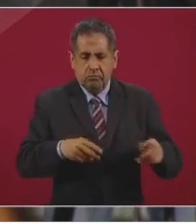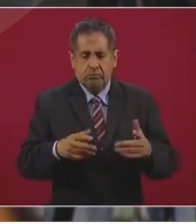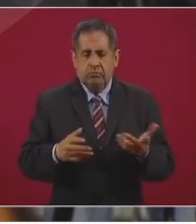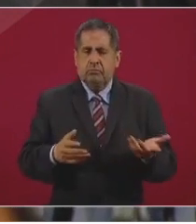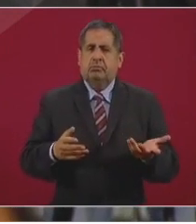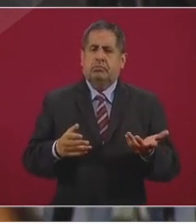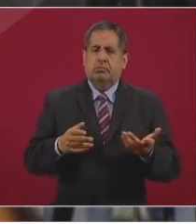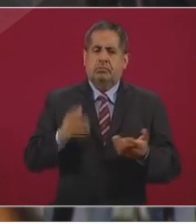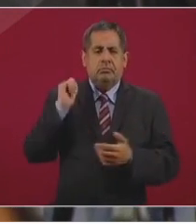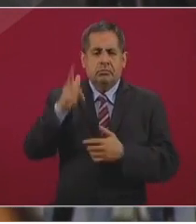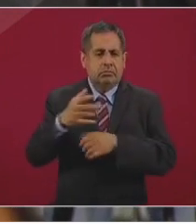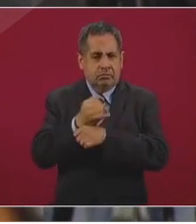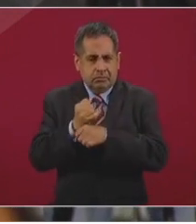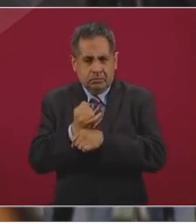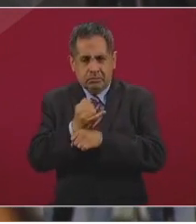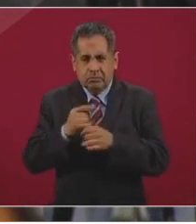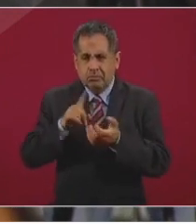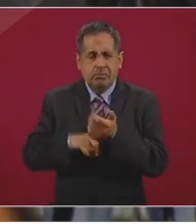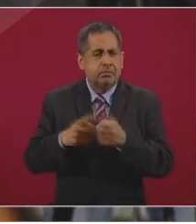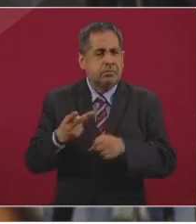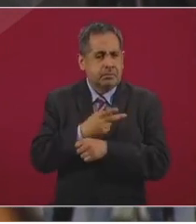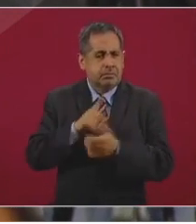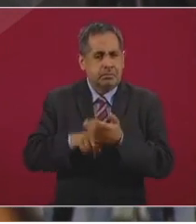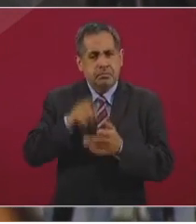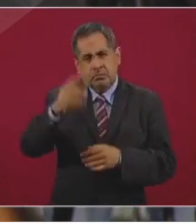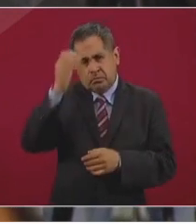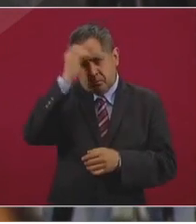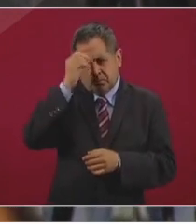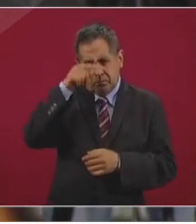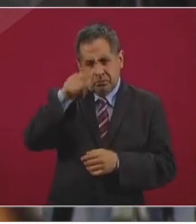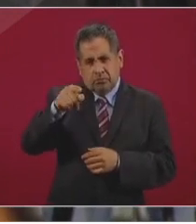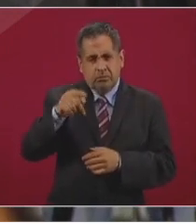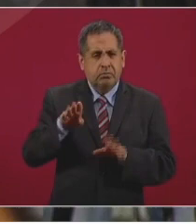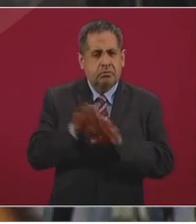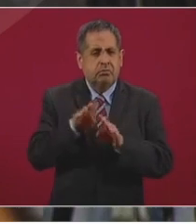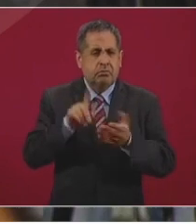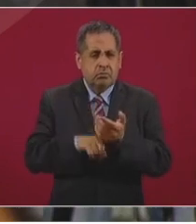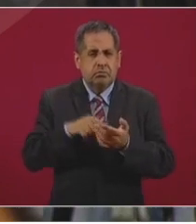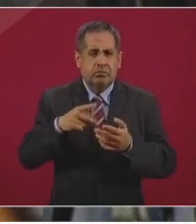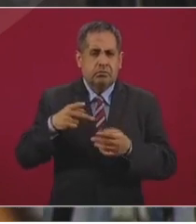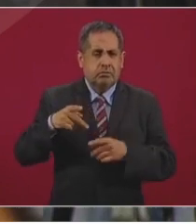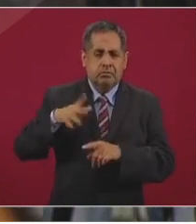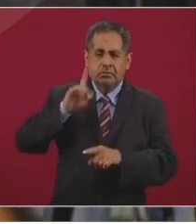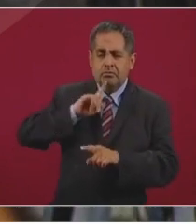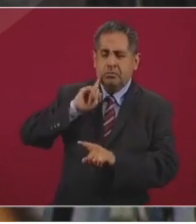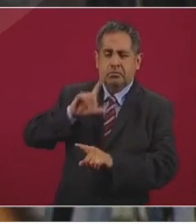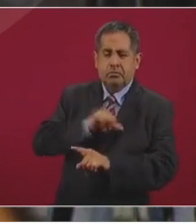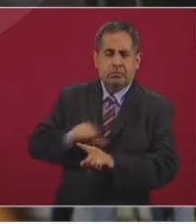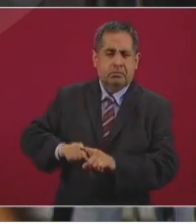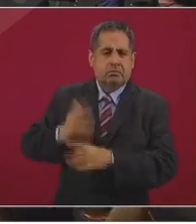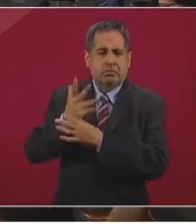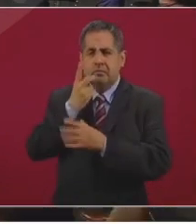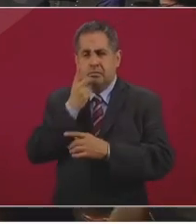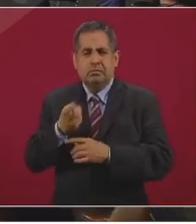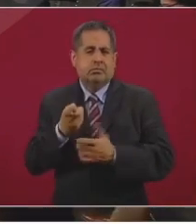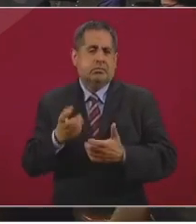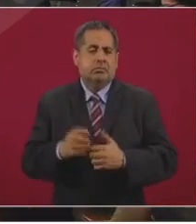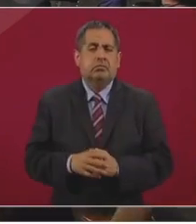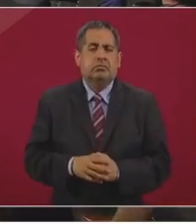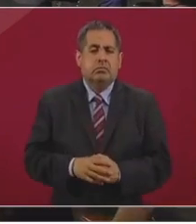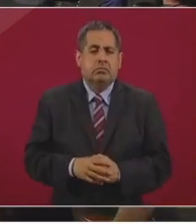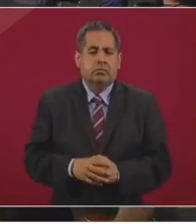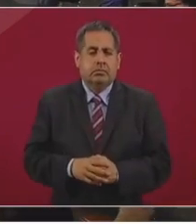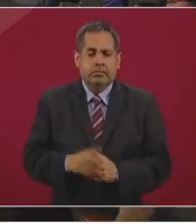a las investigaciones que se están haciendo sobre el caso y cuál sería su opinión precisamente de estos comentarios de la alcaldesa sí. respecto al asesinato?